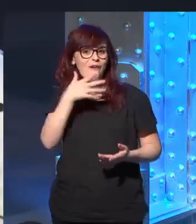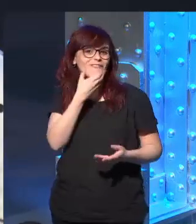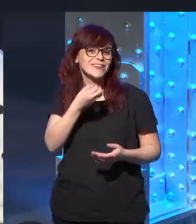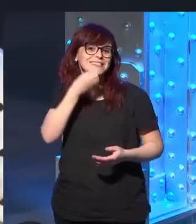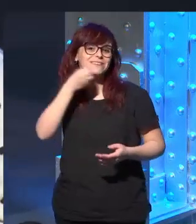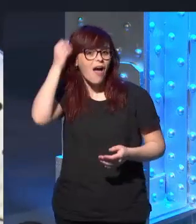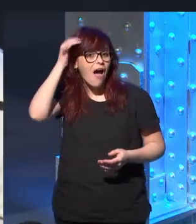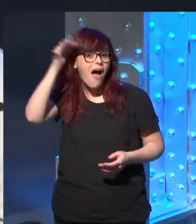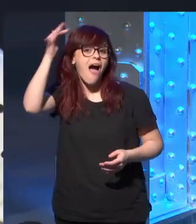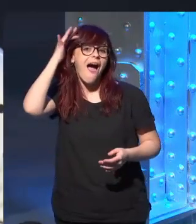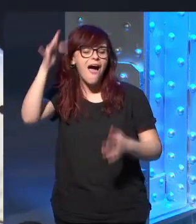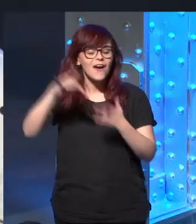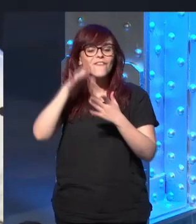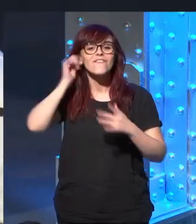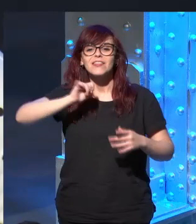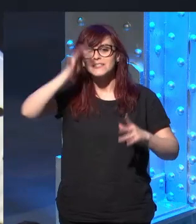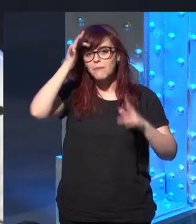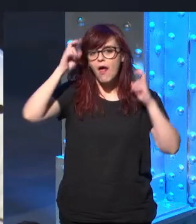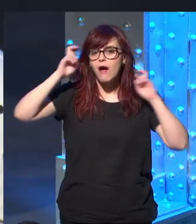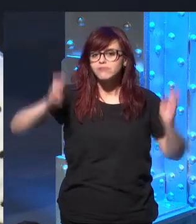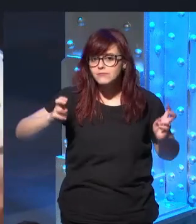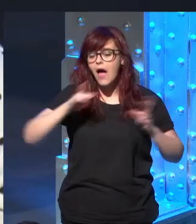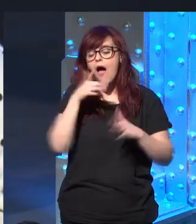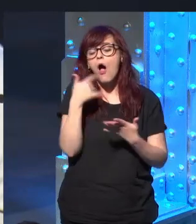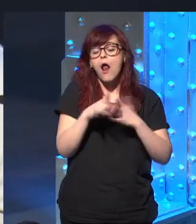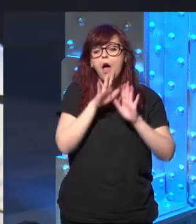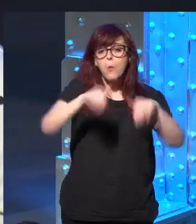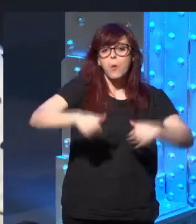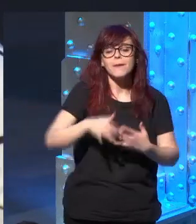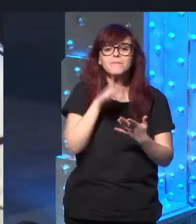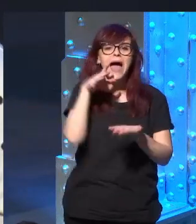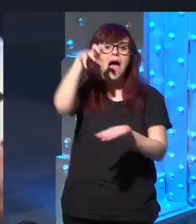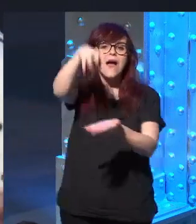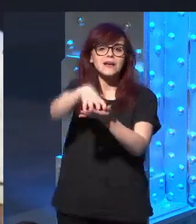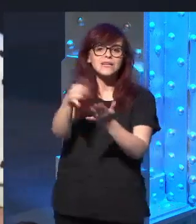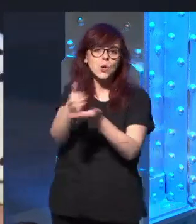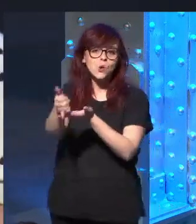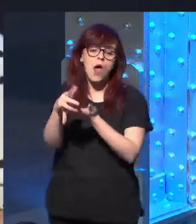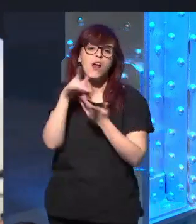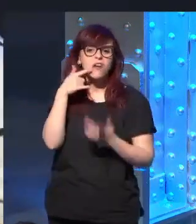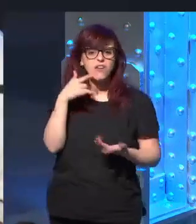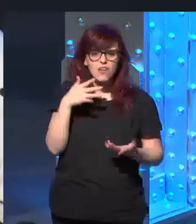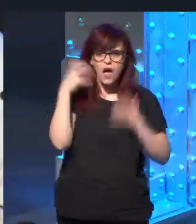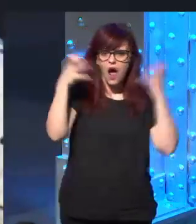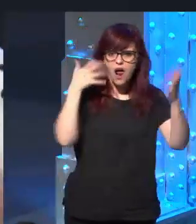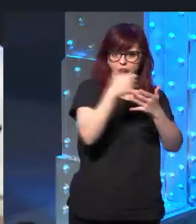o el oasis de fin de semana a descansar, ¿no? Y ahora van a la casa rural y les molesta el ruido del granjero